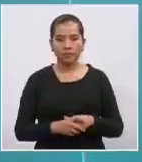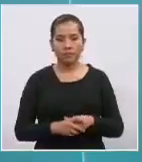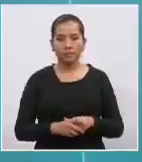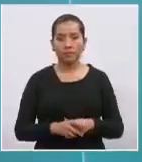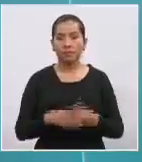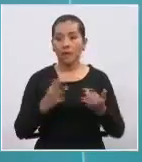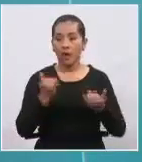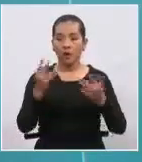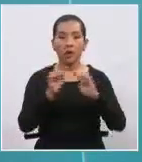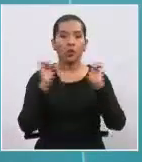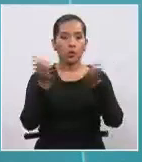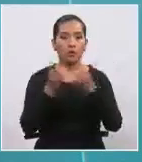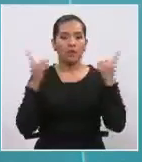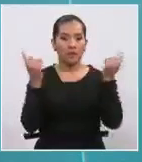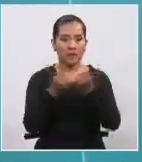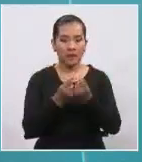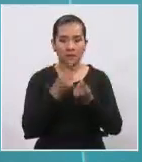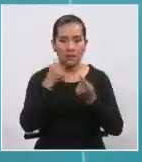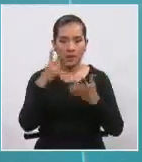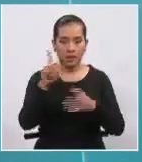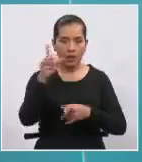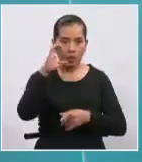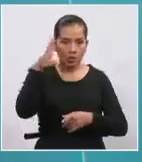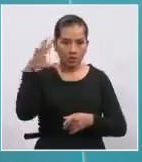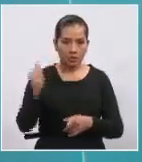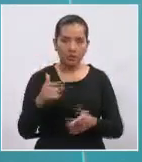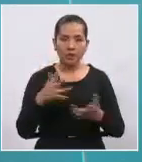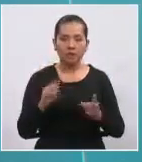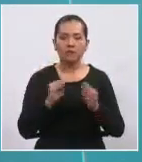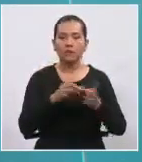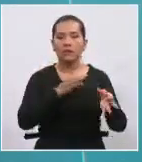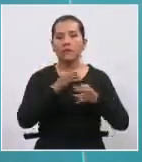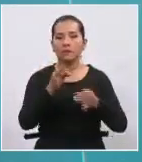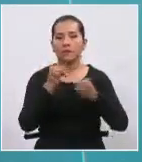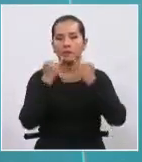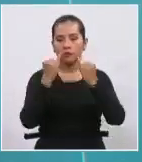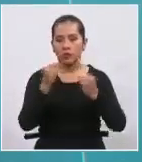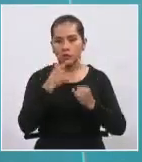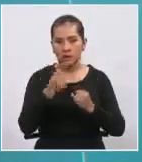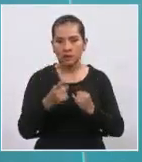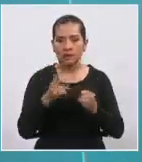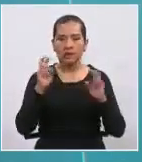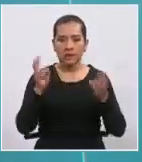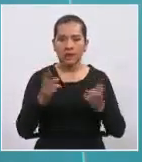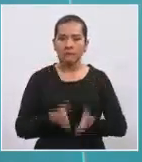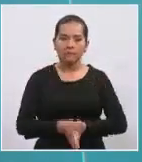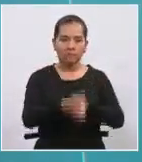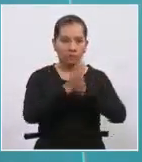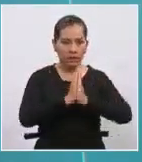Y el Comando Departamental de la Policía de Cochabamba ha indicado que va a pedir informes a diferentes instituciones.